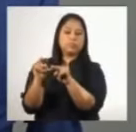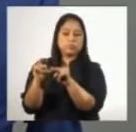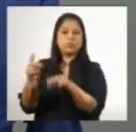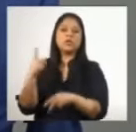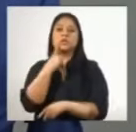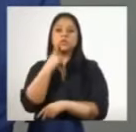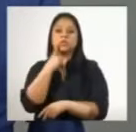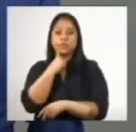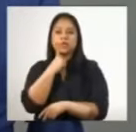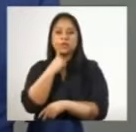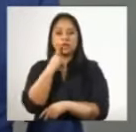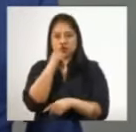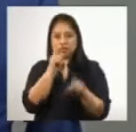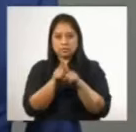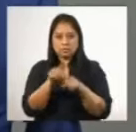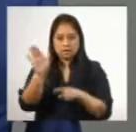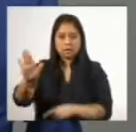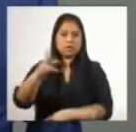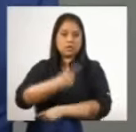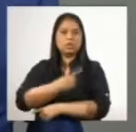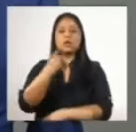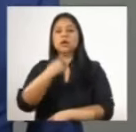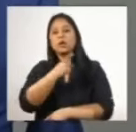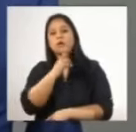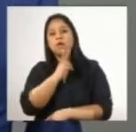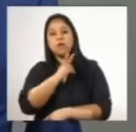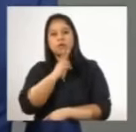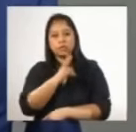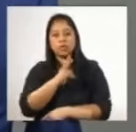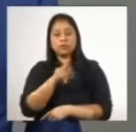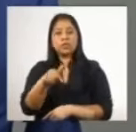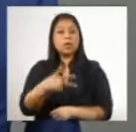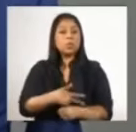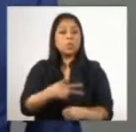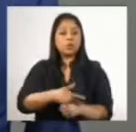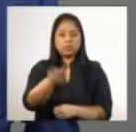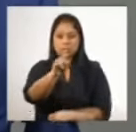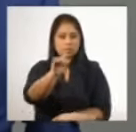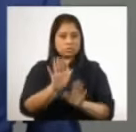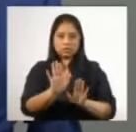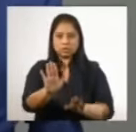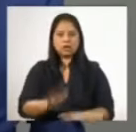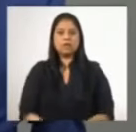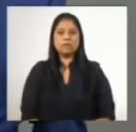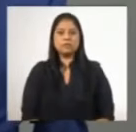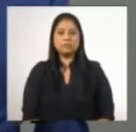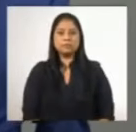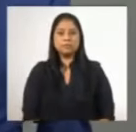autoridades de Honduras. Guatemala no se detiene.